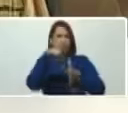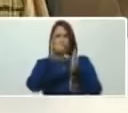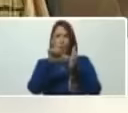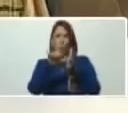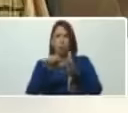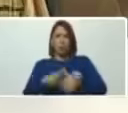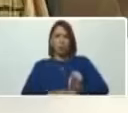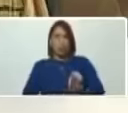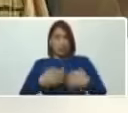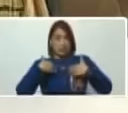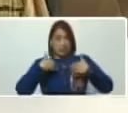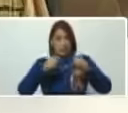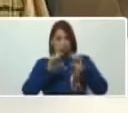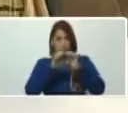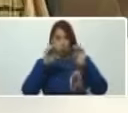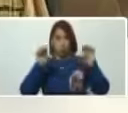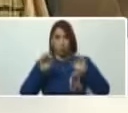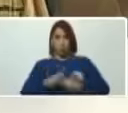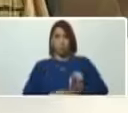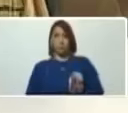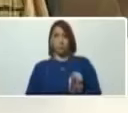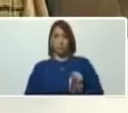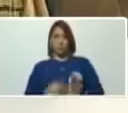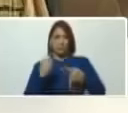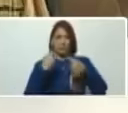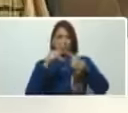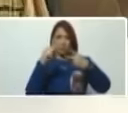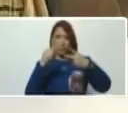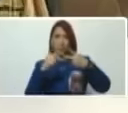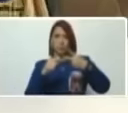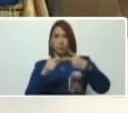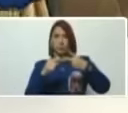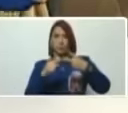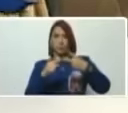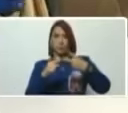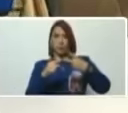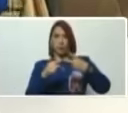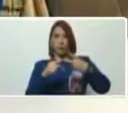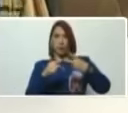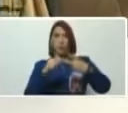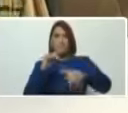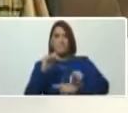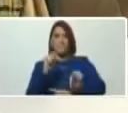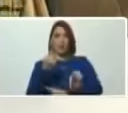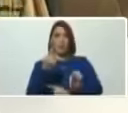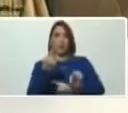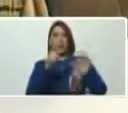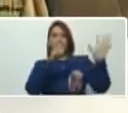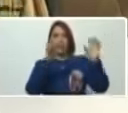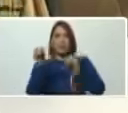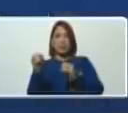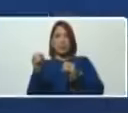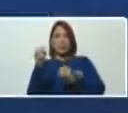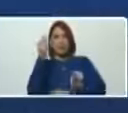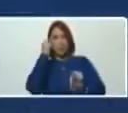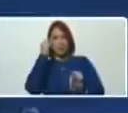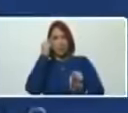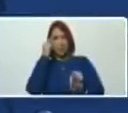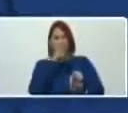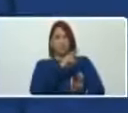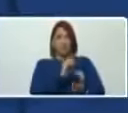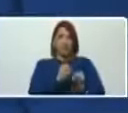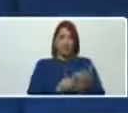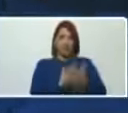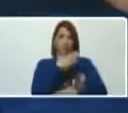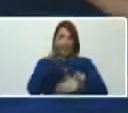En salud y en educación, que son prioridades de estos primeros 60 días, desde el 20 de mayo hasta